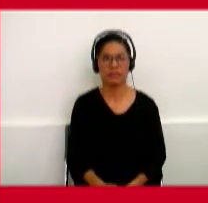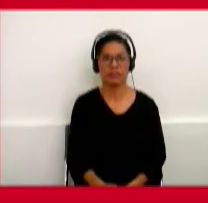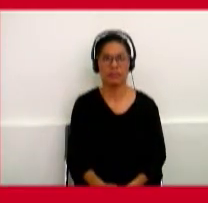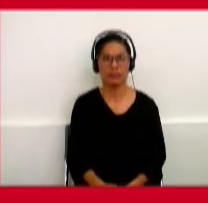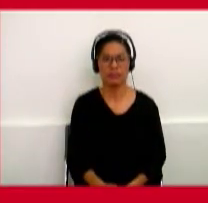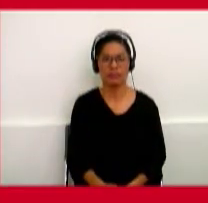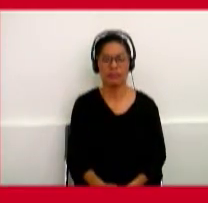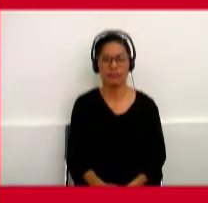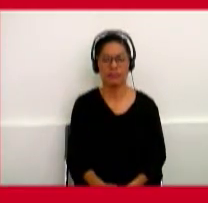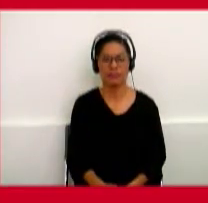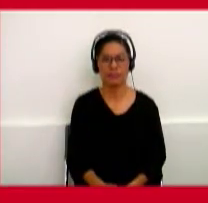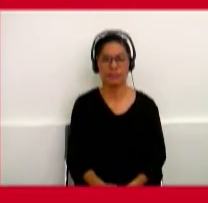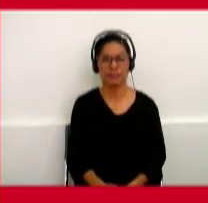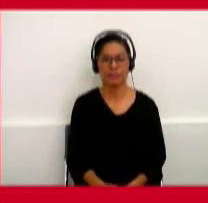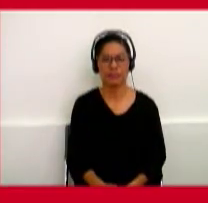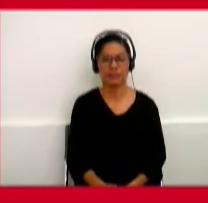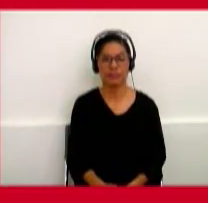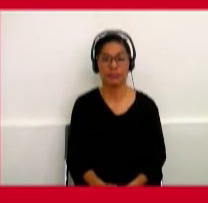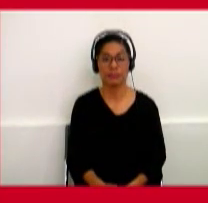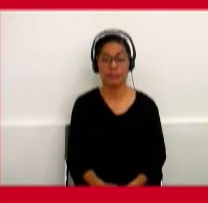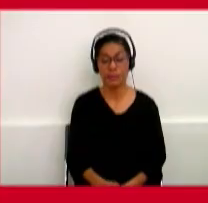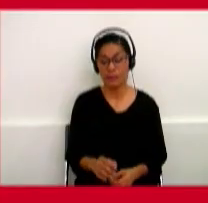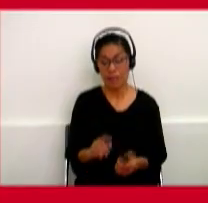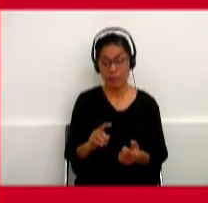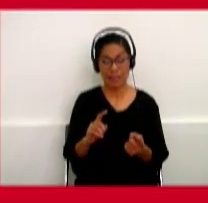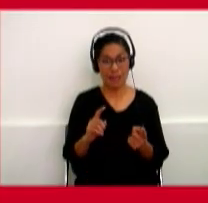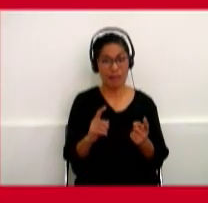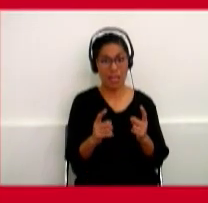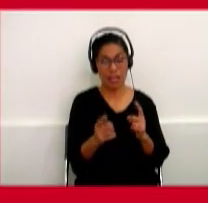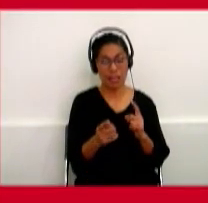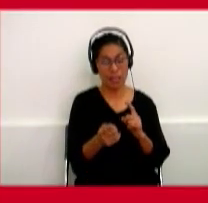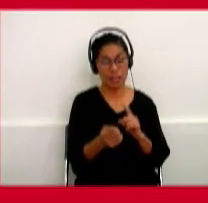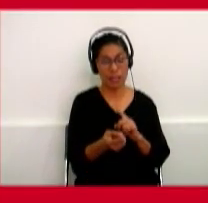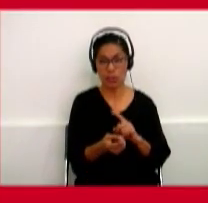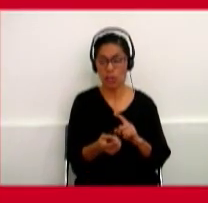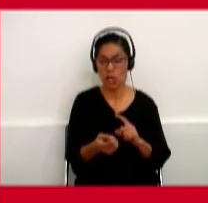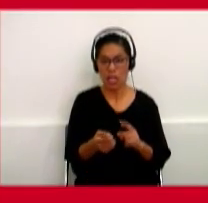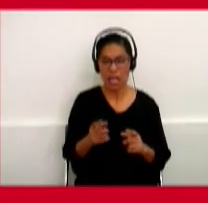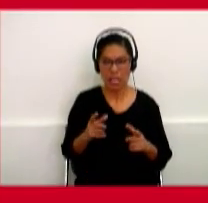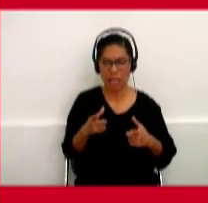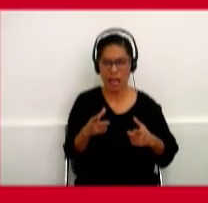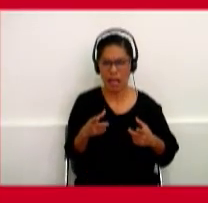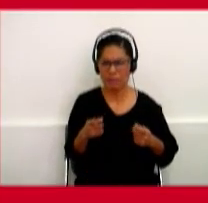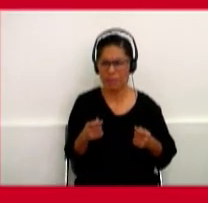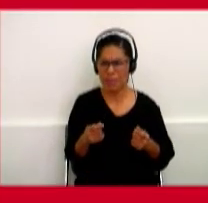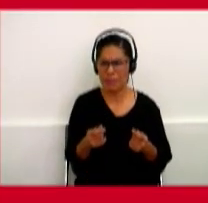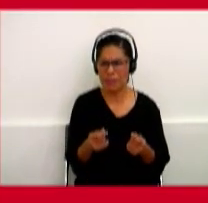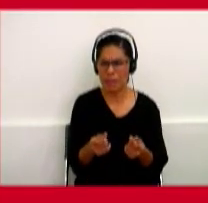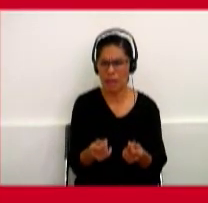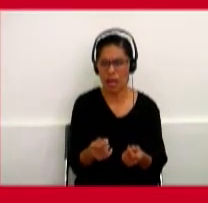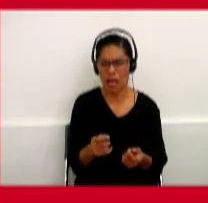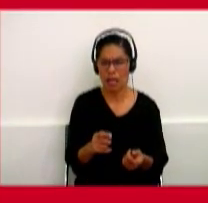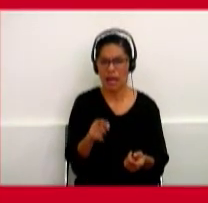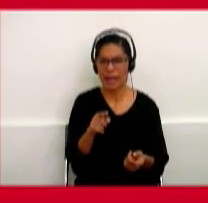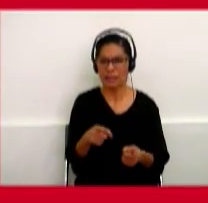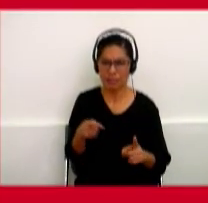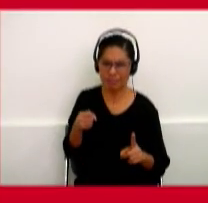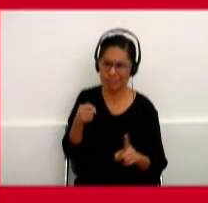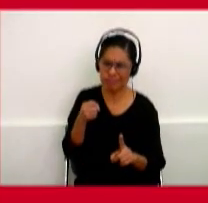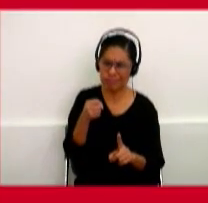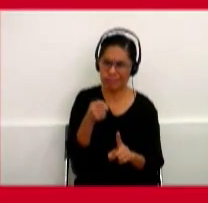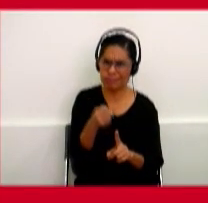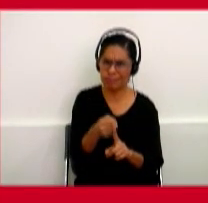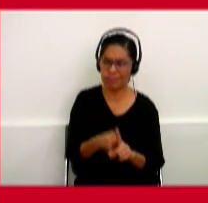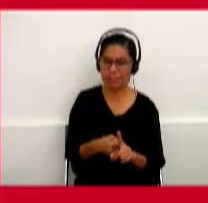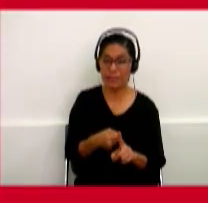Y luego, cambiando velocidades quizás al área de mantenimiento. los impactos